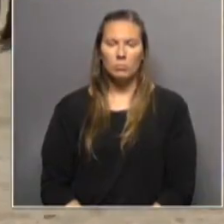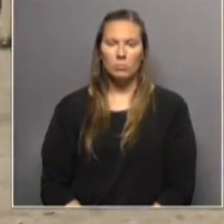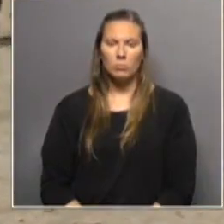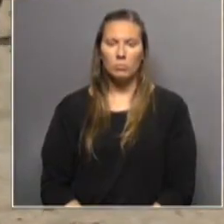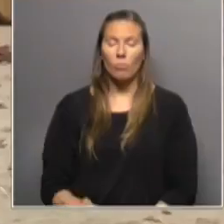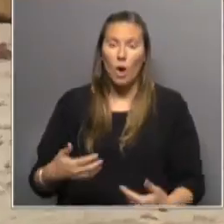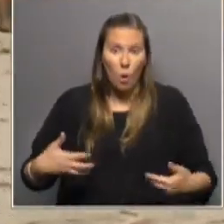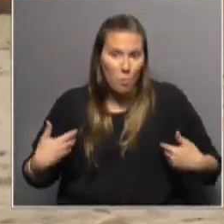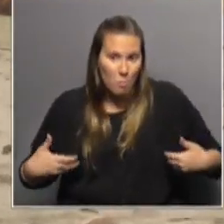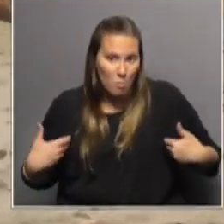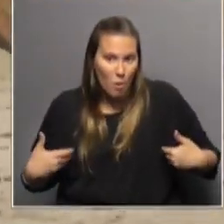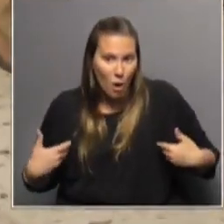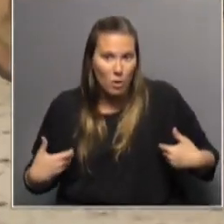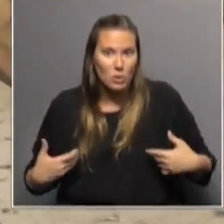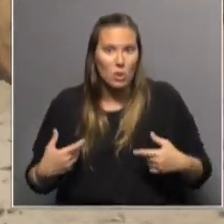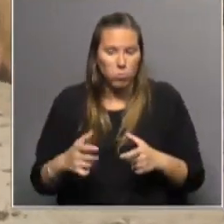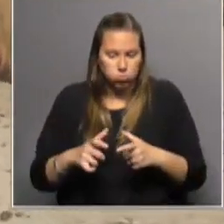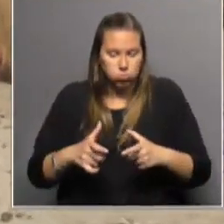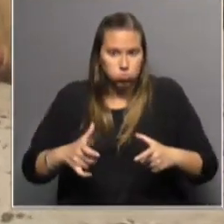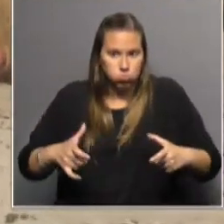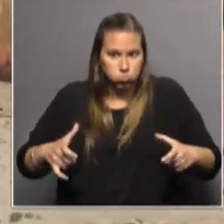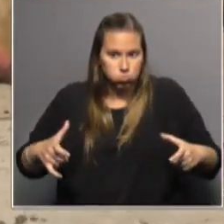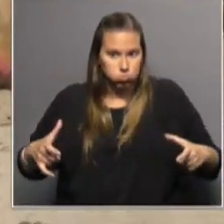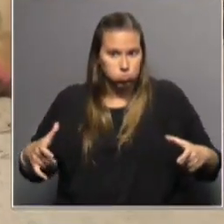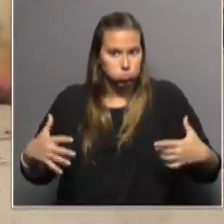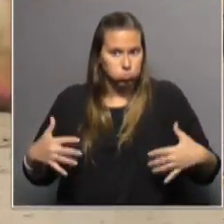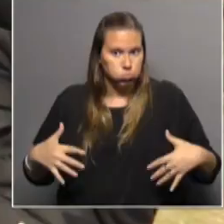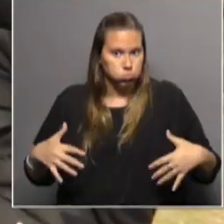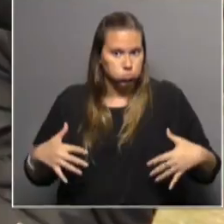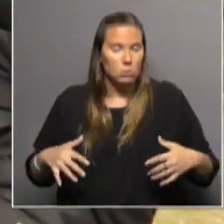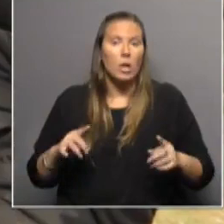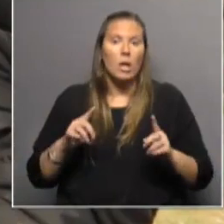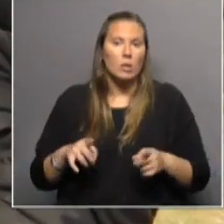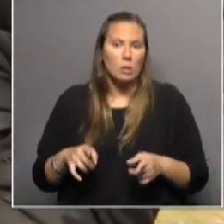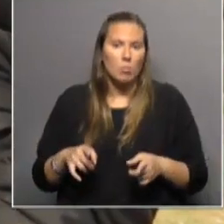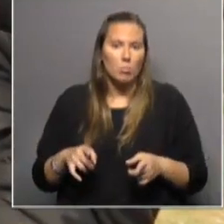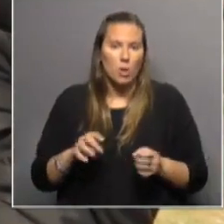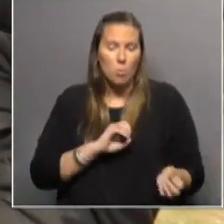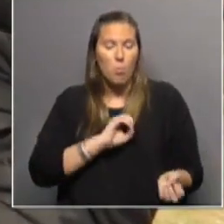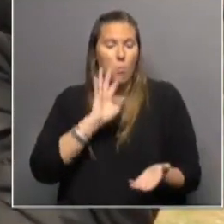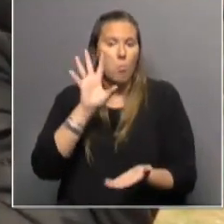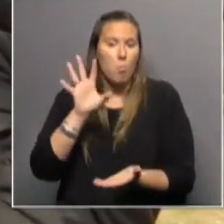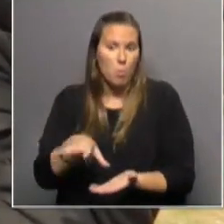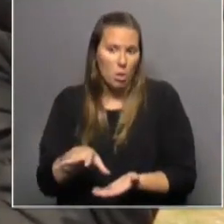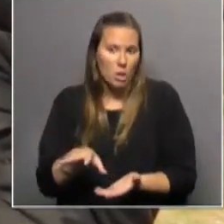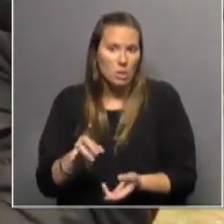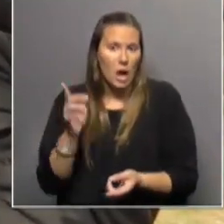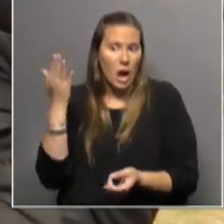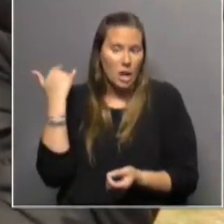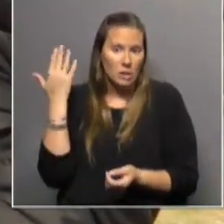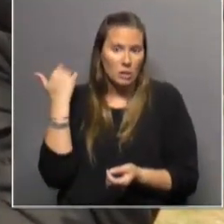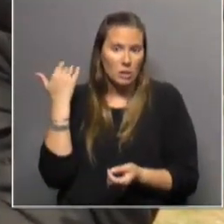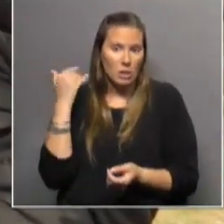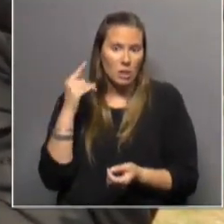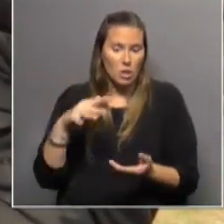Los monos ha crecido la población y también tuvieron una mudanza debido a eso. Antes estaban en